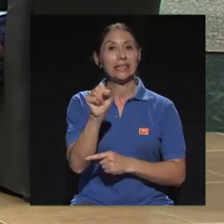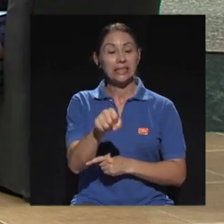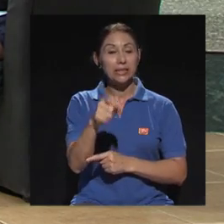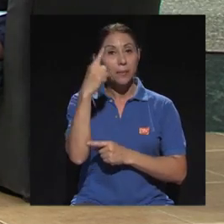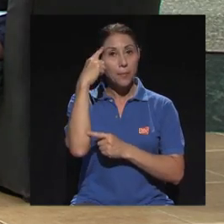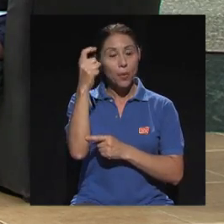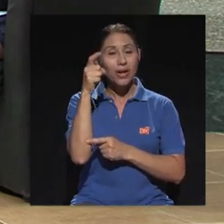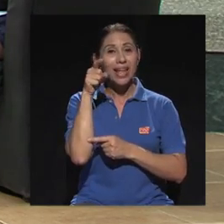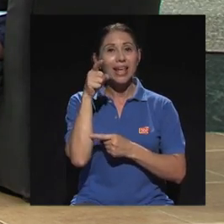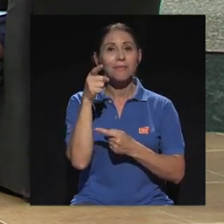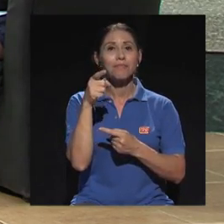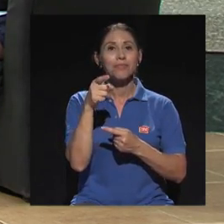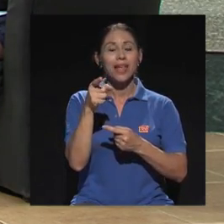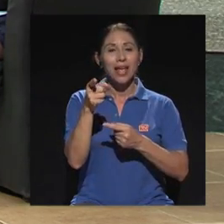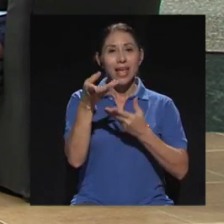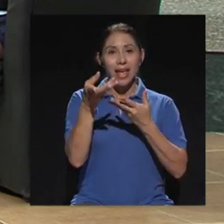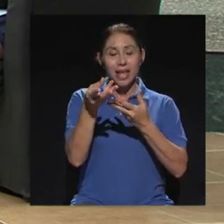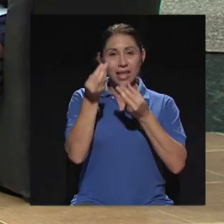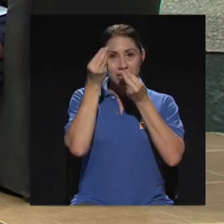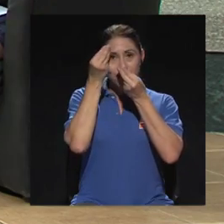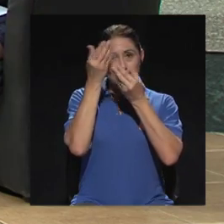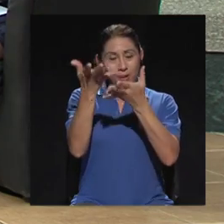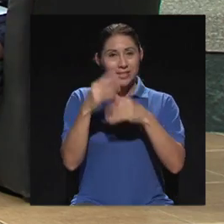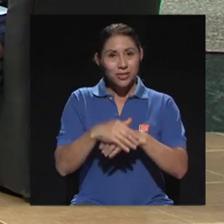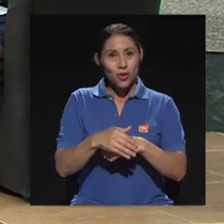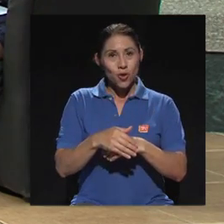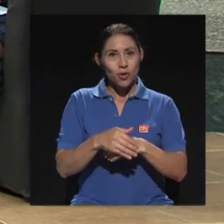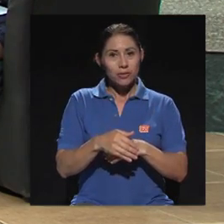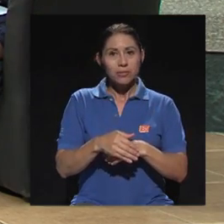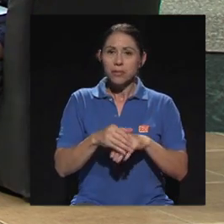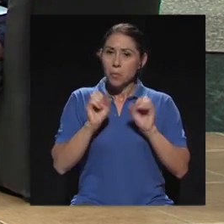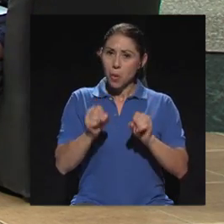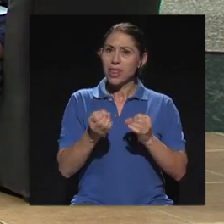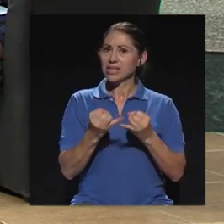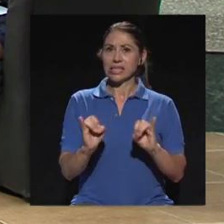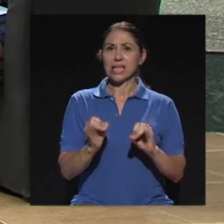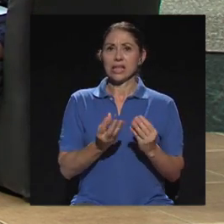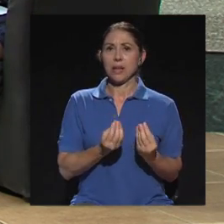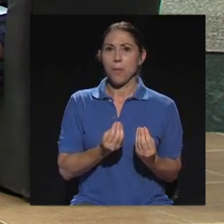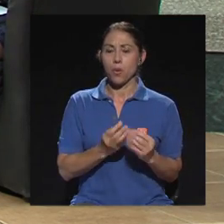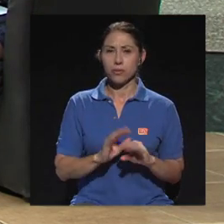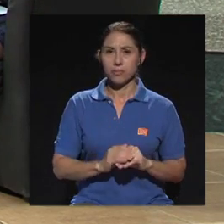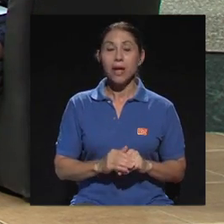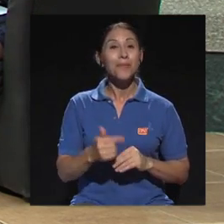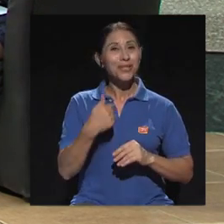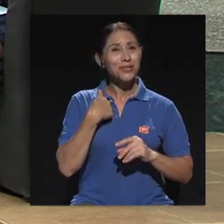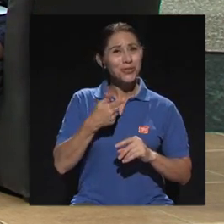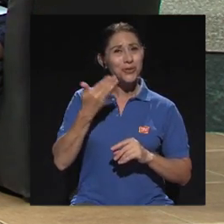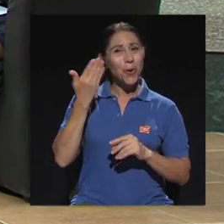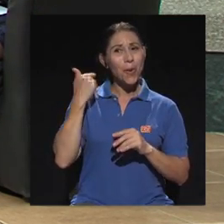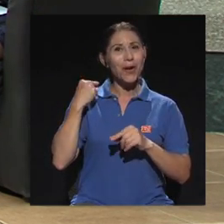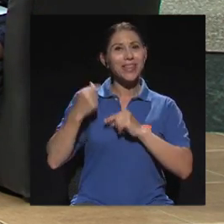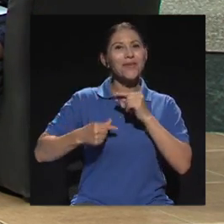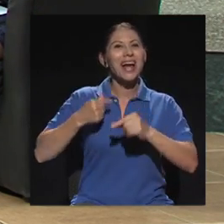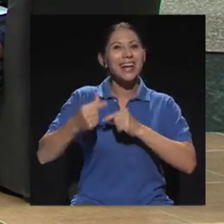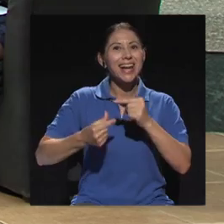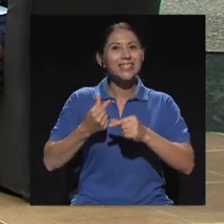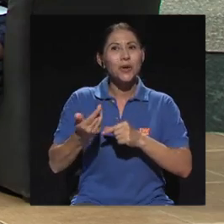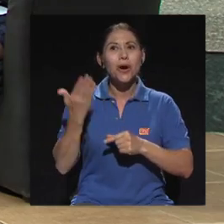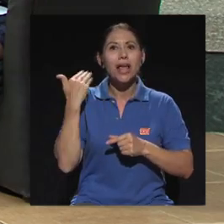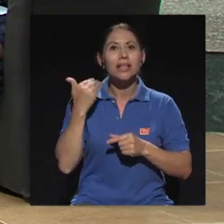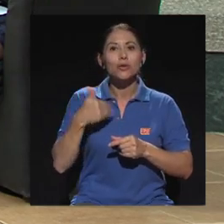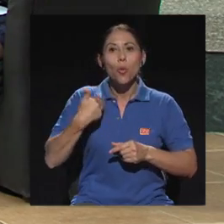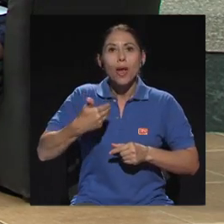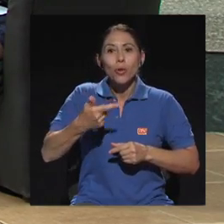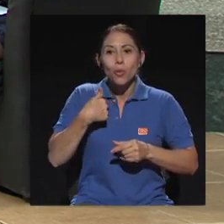porque es información sin inculcar temor, sin inculcar miedo. Digamos, yo vengo de una generación en la que el terror era